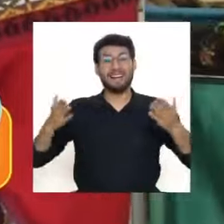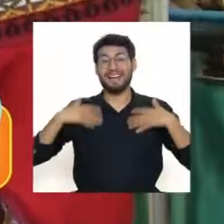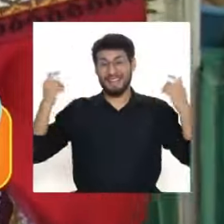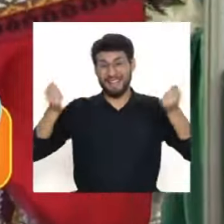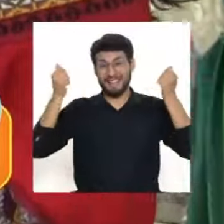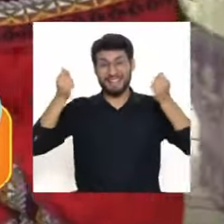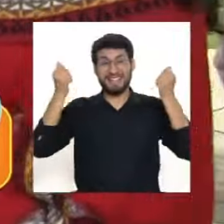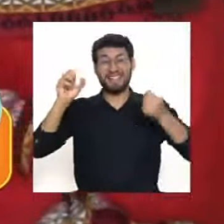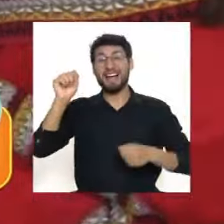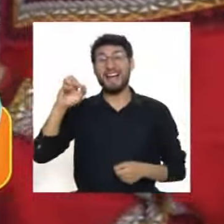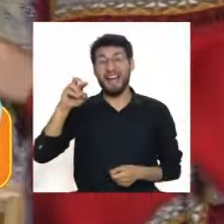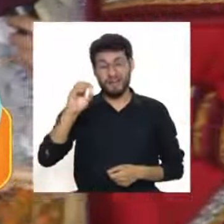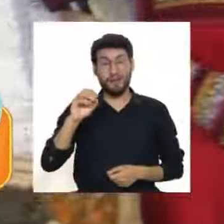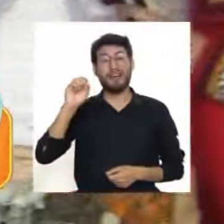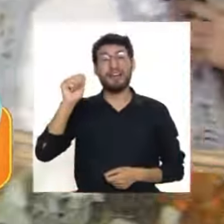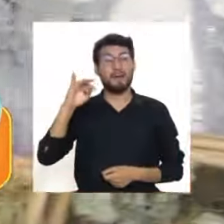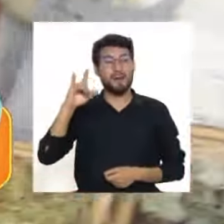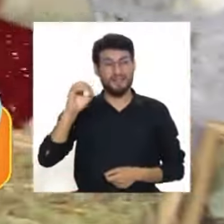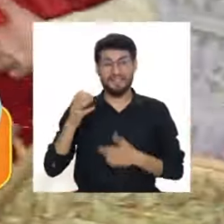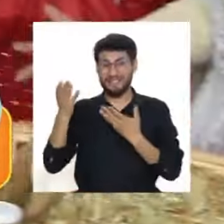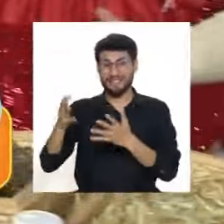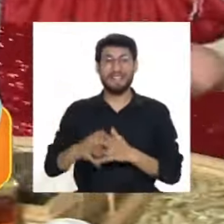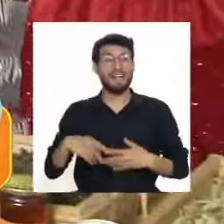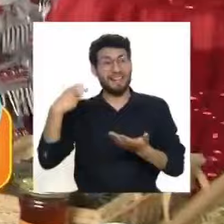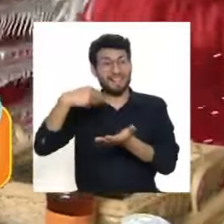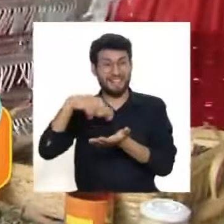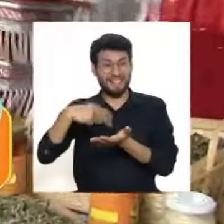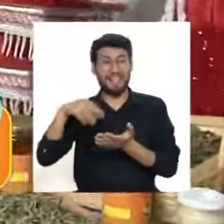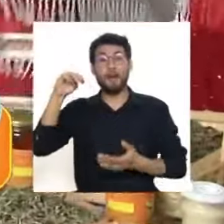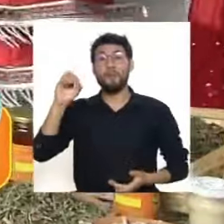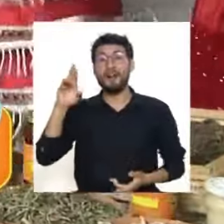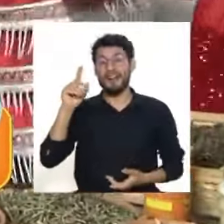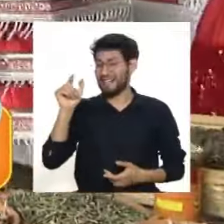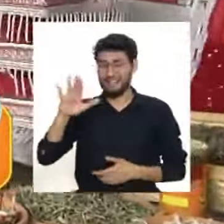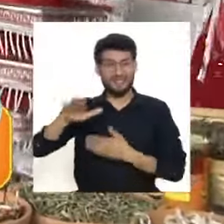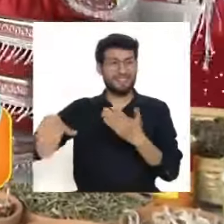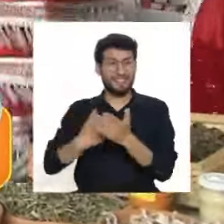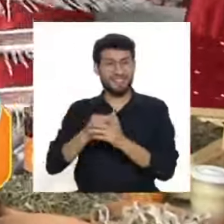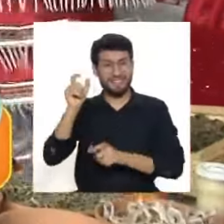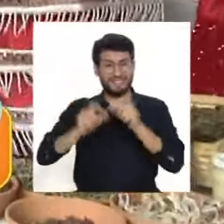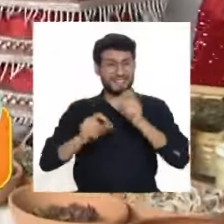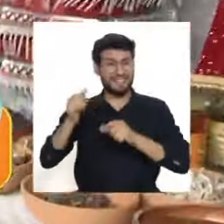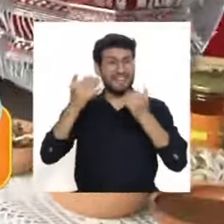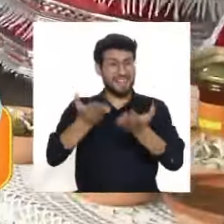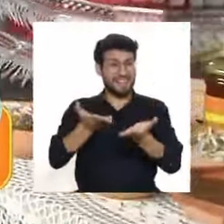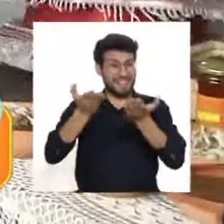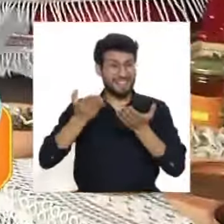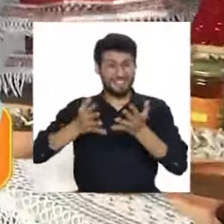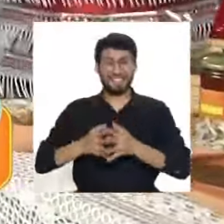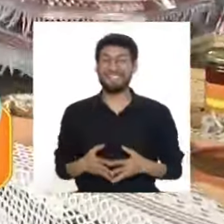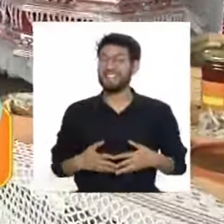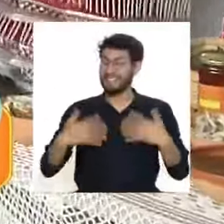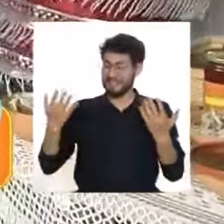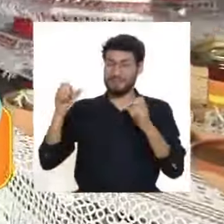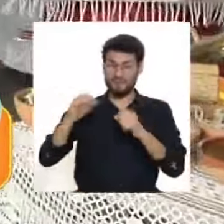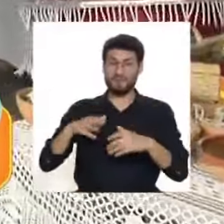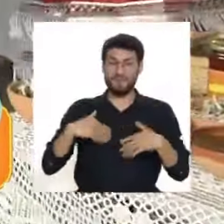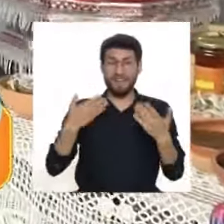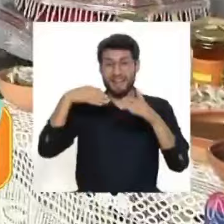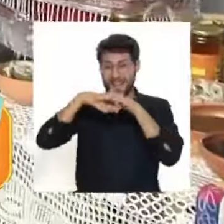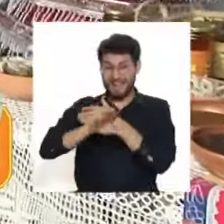festejo por San Pedro, San Pablo. Vamos a bailar la morenada. Todo el pueblo está invitado. Que vengan, pues,